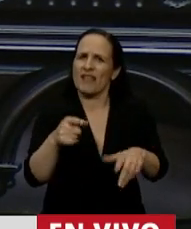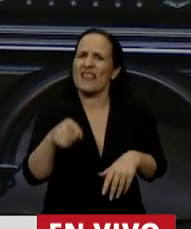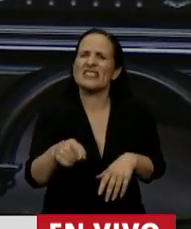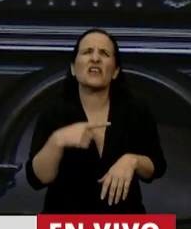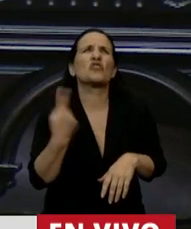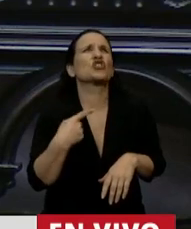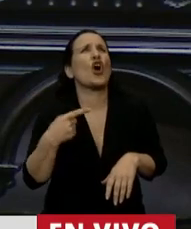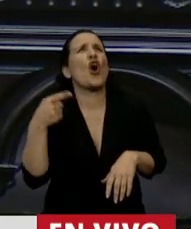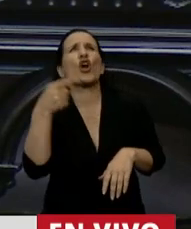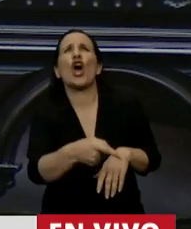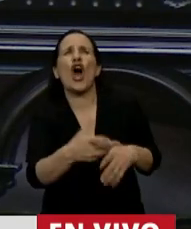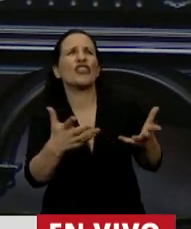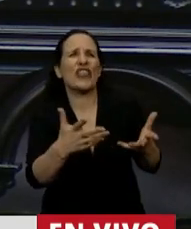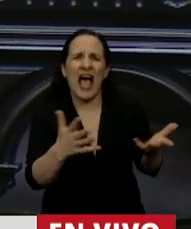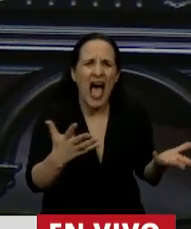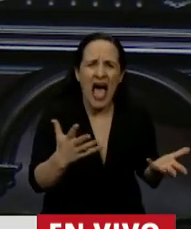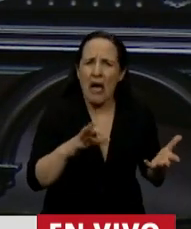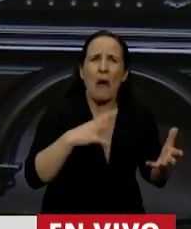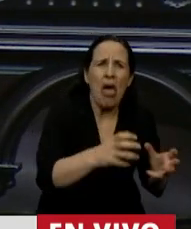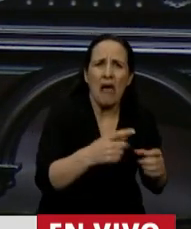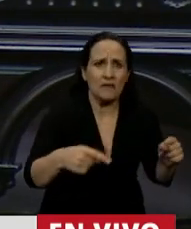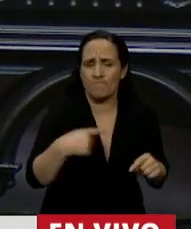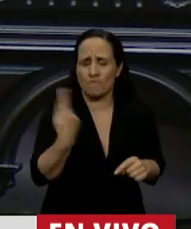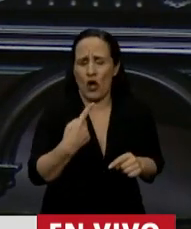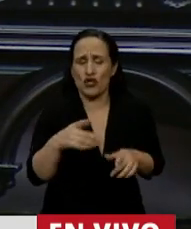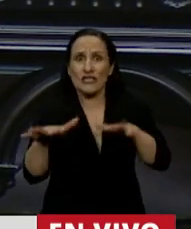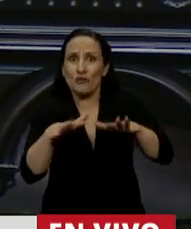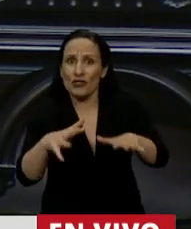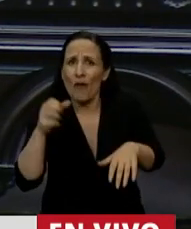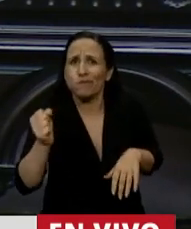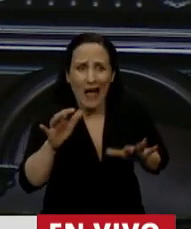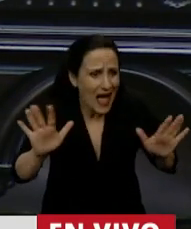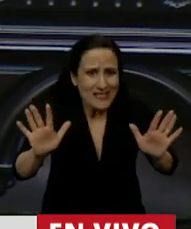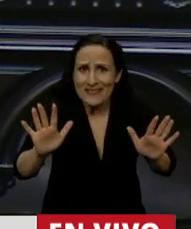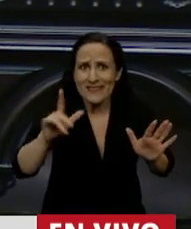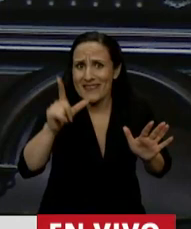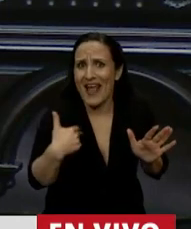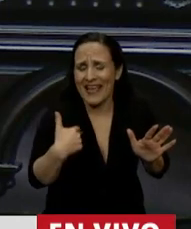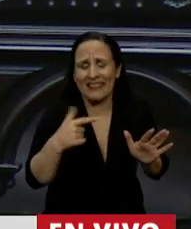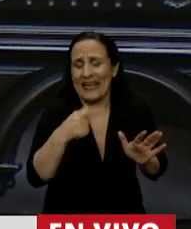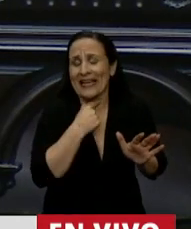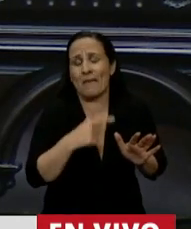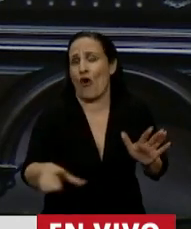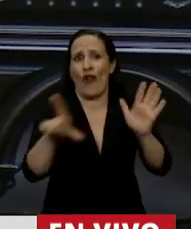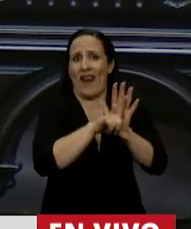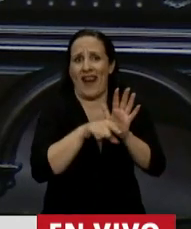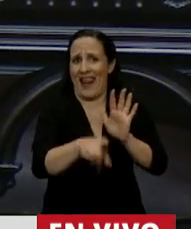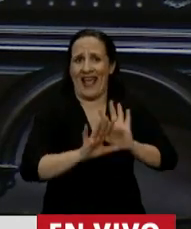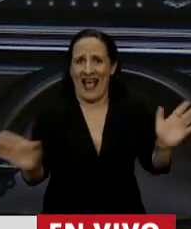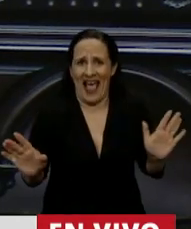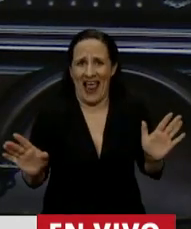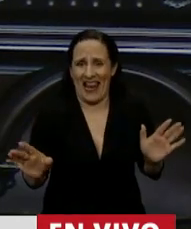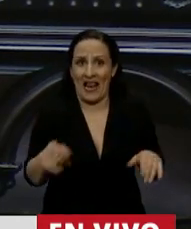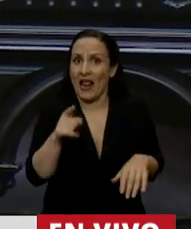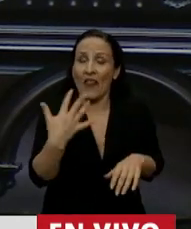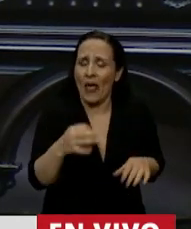contra la vida de nadie, estamos a favor de legalizar una situación que ocurre en la Argentina y que realmente necesita salir